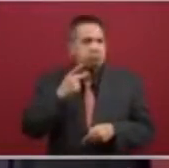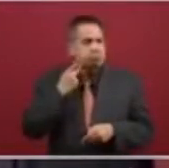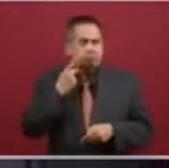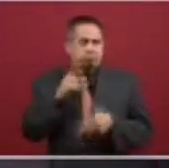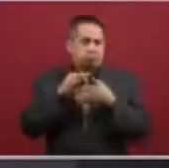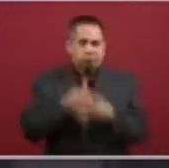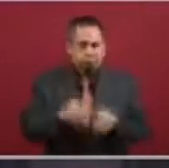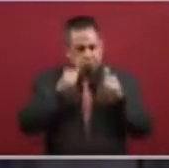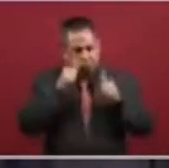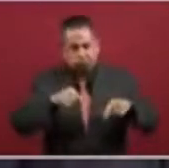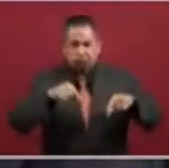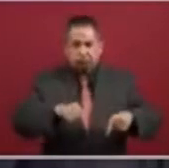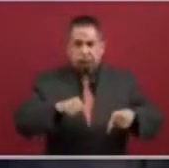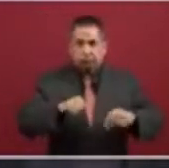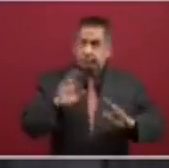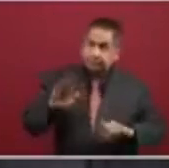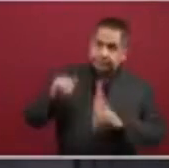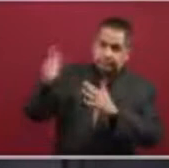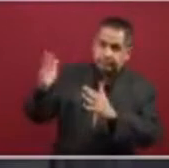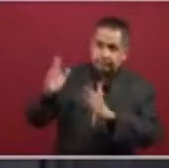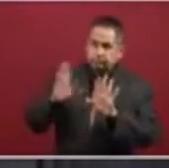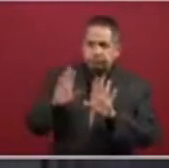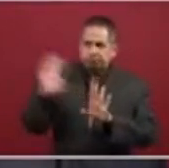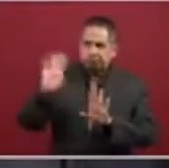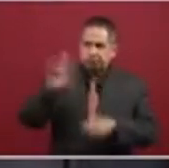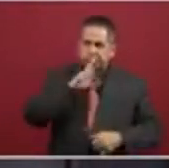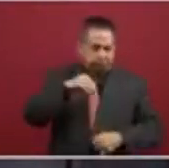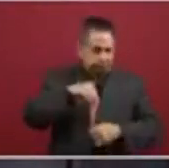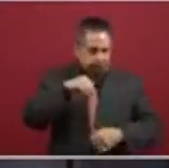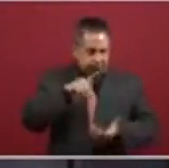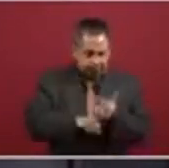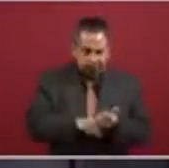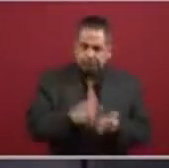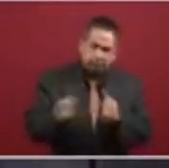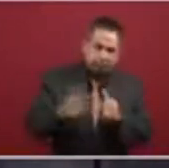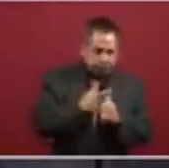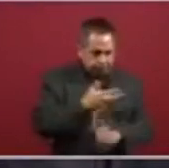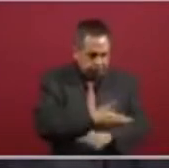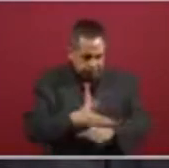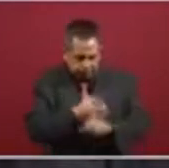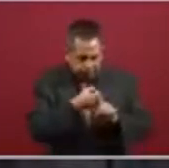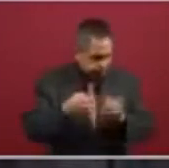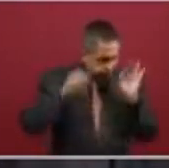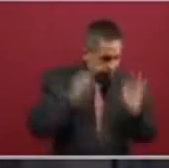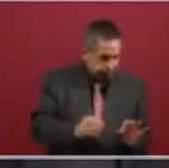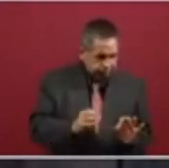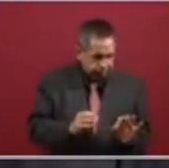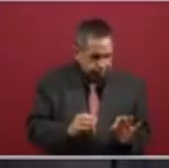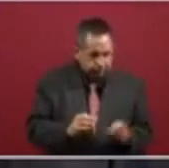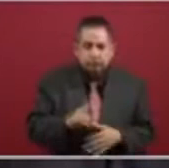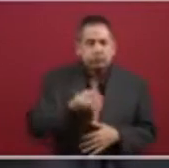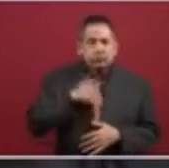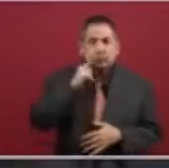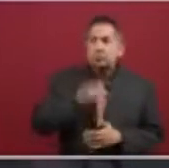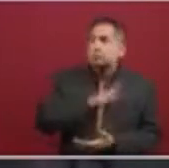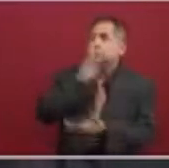política exterior es la interior. No quiero ser candil